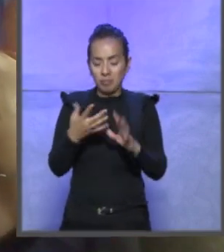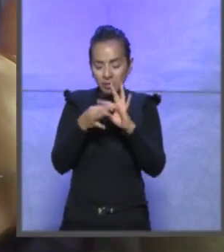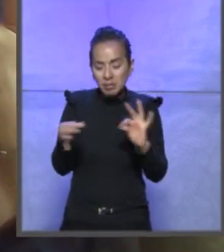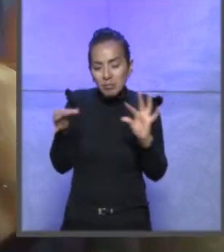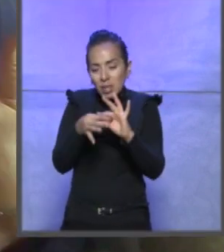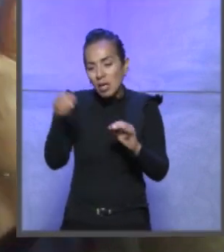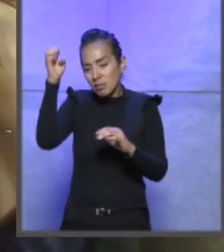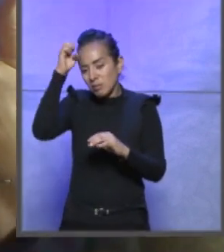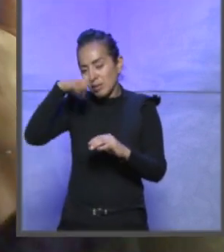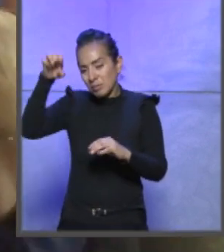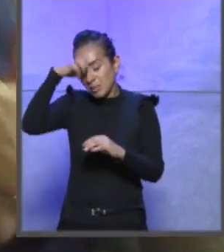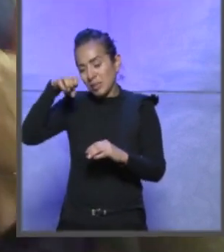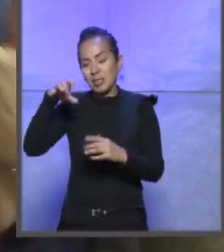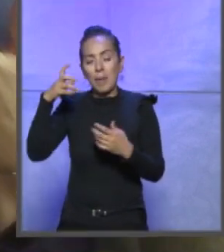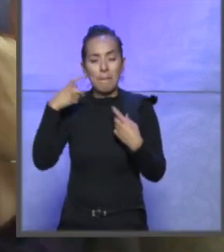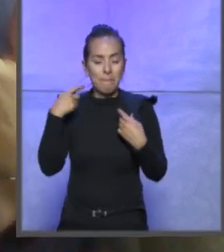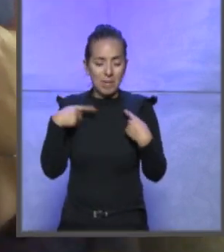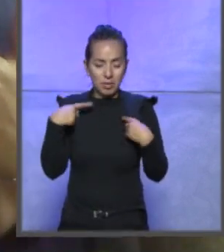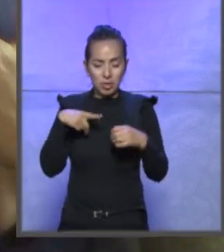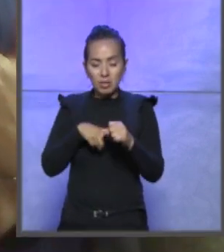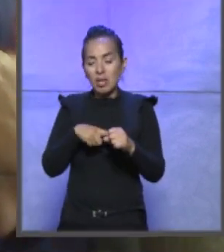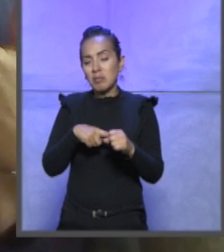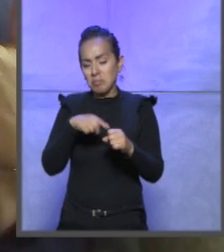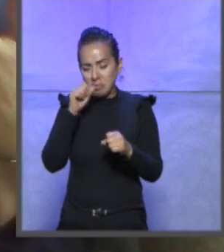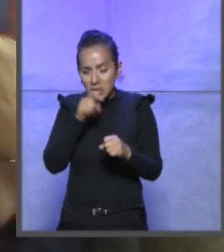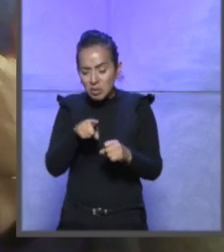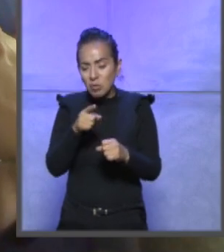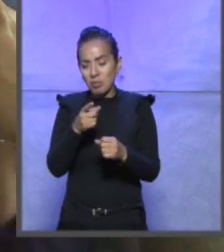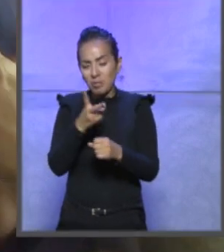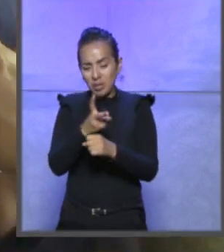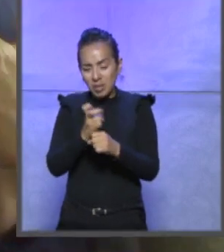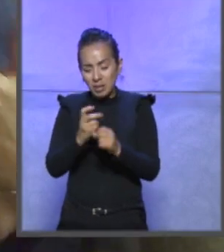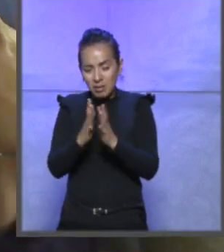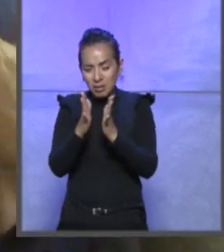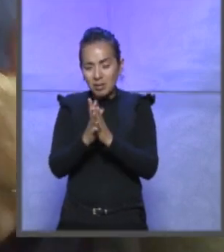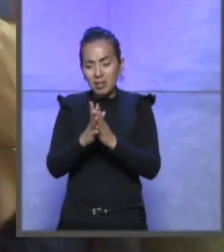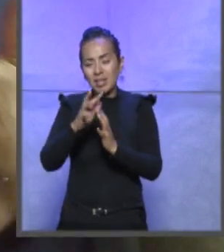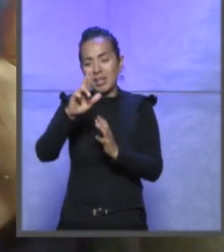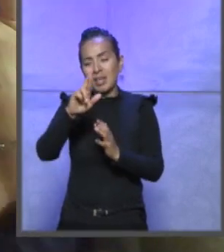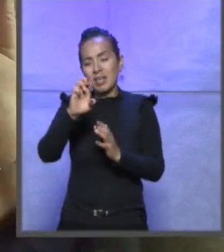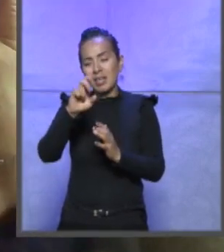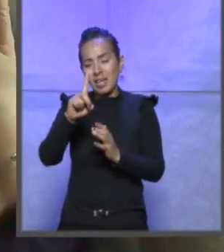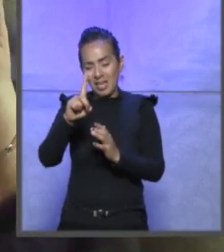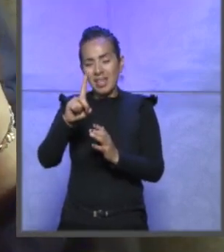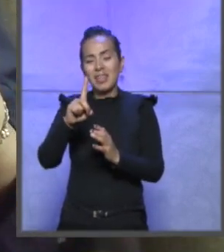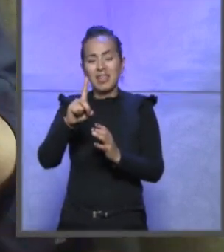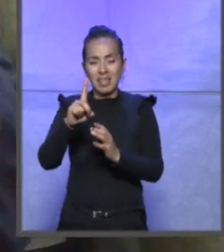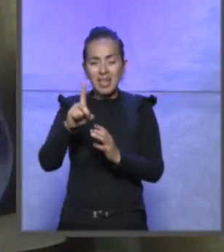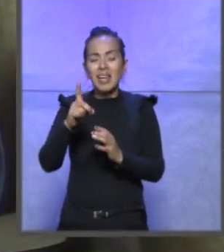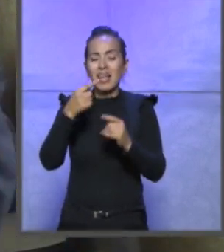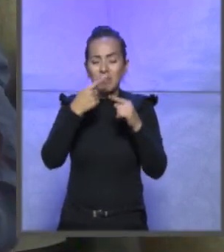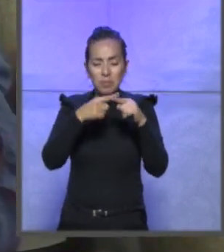experiencia personal e invitarlos a que participen en la Red de Difusión y Promoción de la Cultura